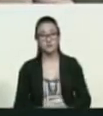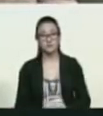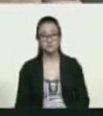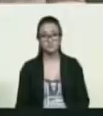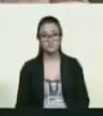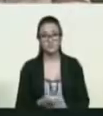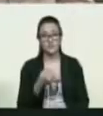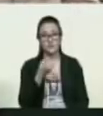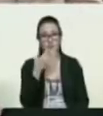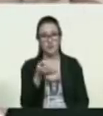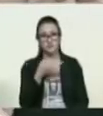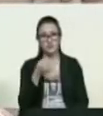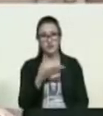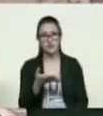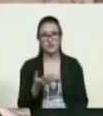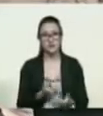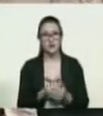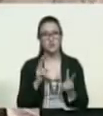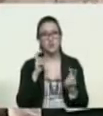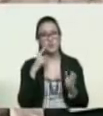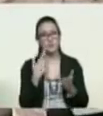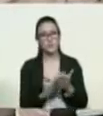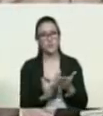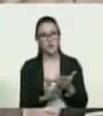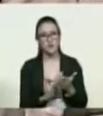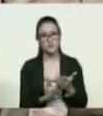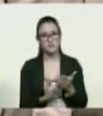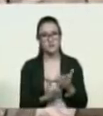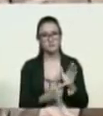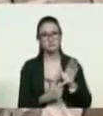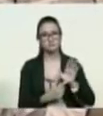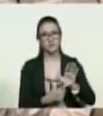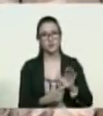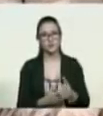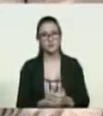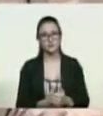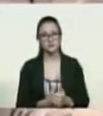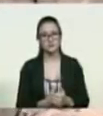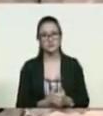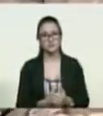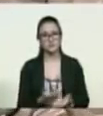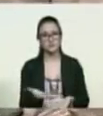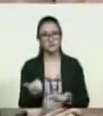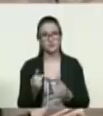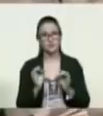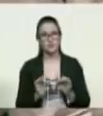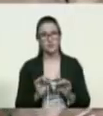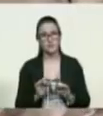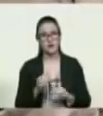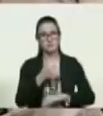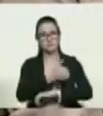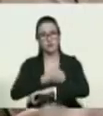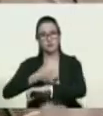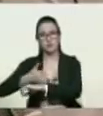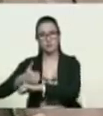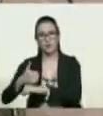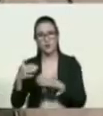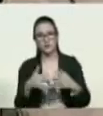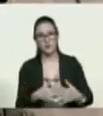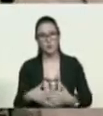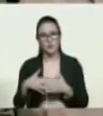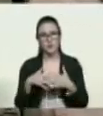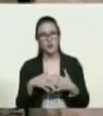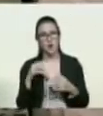tardes, ministro. En virtud de las nuevas pruebas presentadas y de la solicitud formal hecha a las autoridades de Estados Unidos y de Colombia